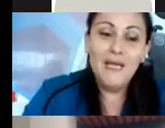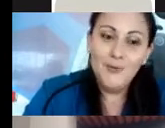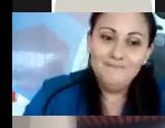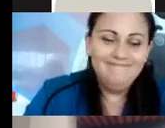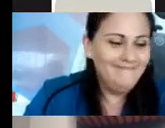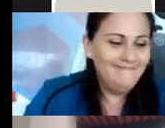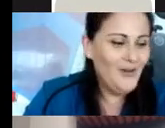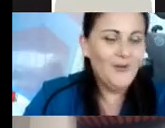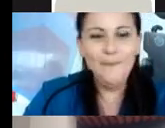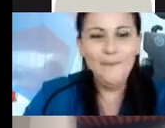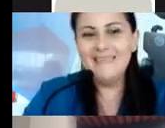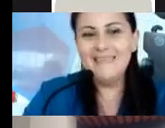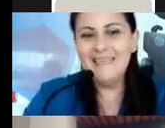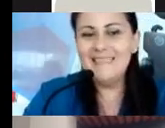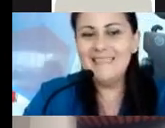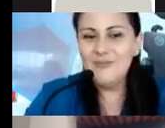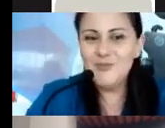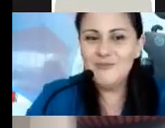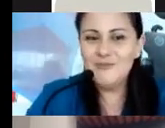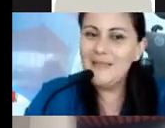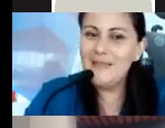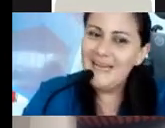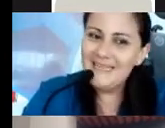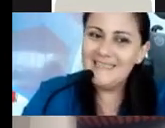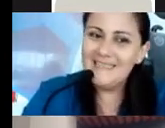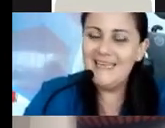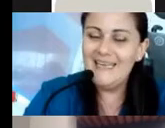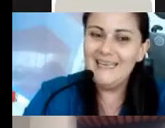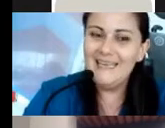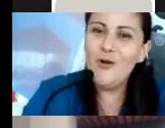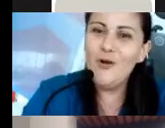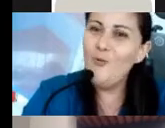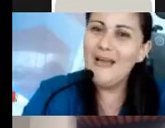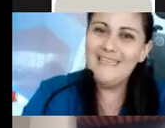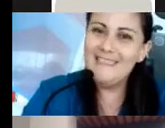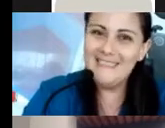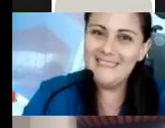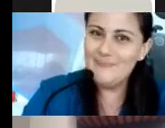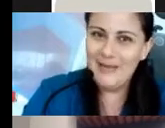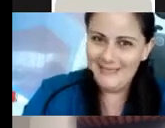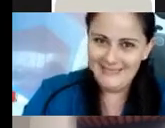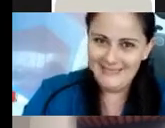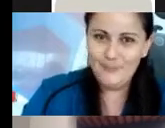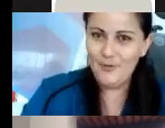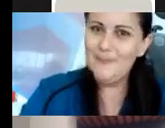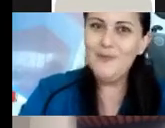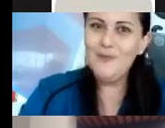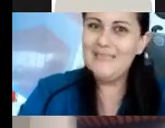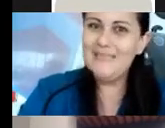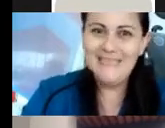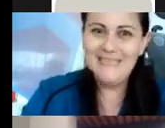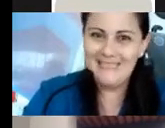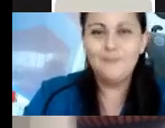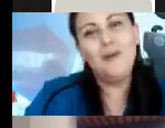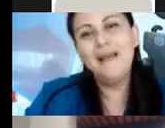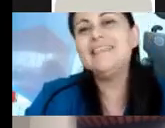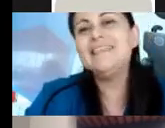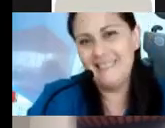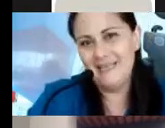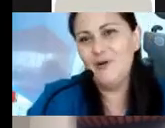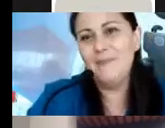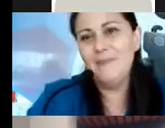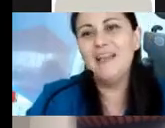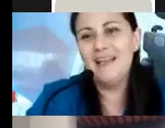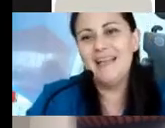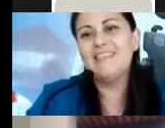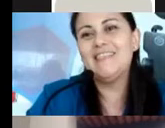Pero lo que pasa es que hay ciertos respaldares que no se van a acomodar a ciertas espaldas. Y el problema no es el paciente, el problema es la